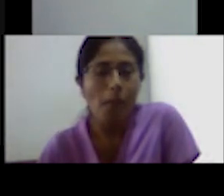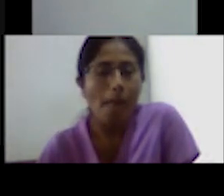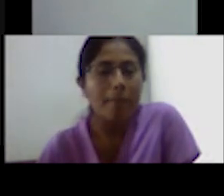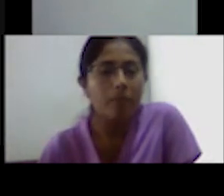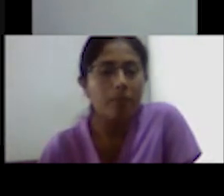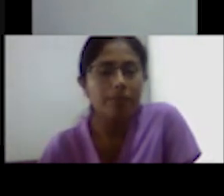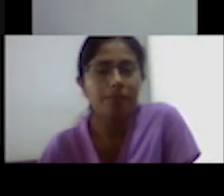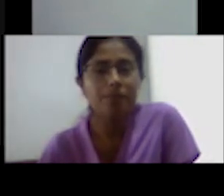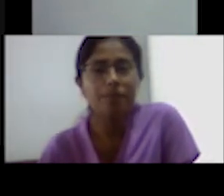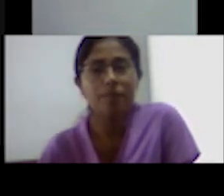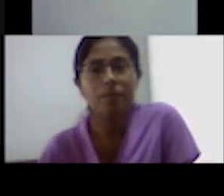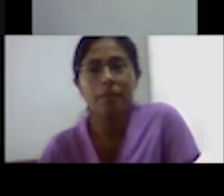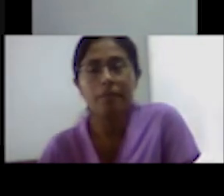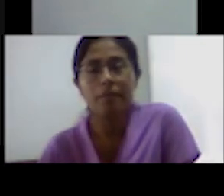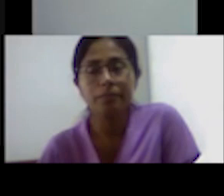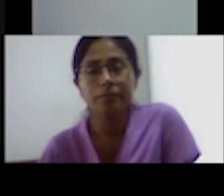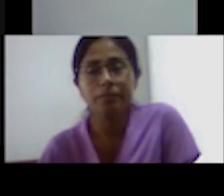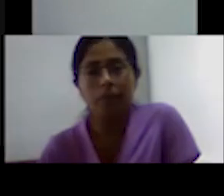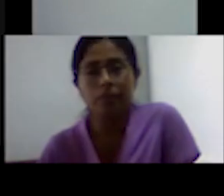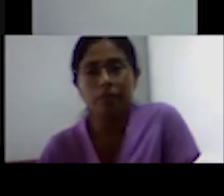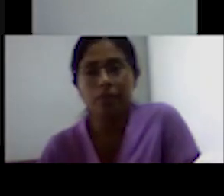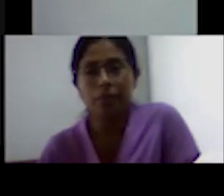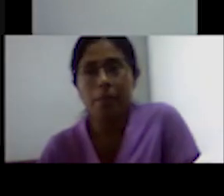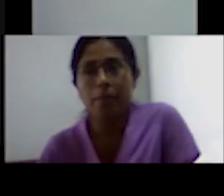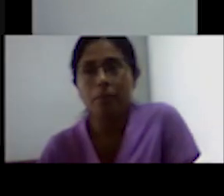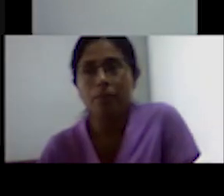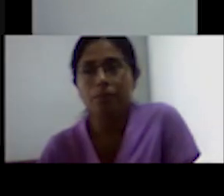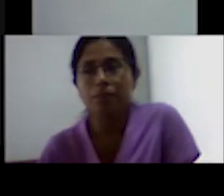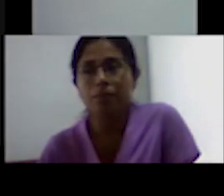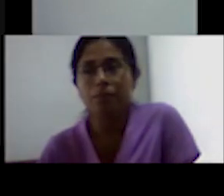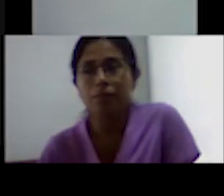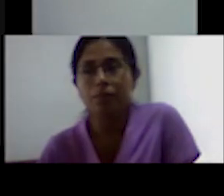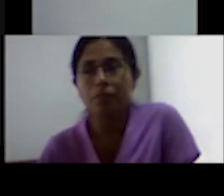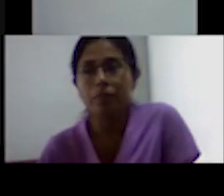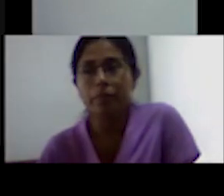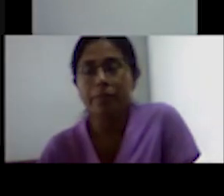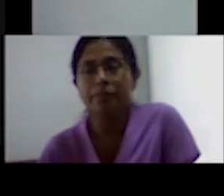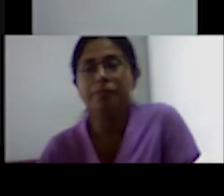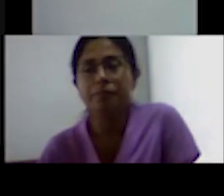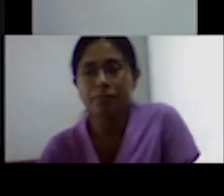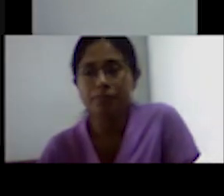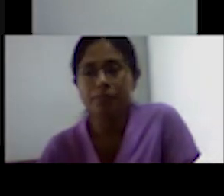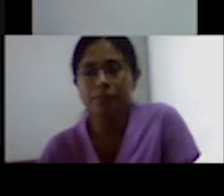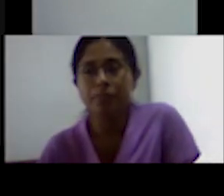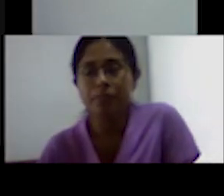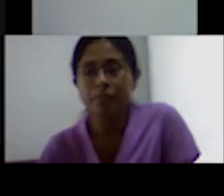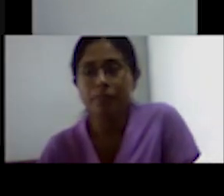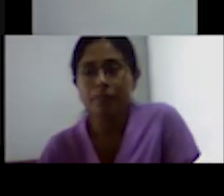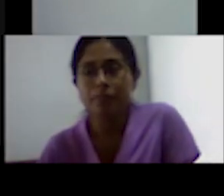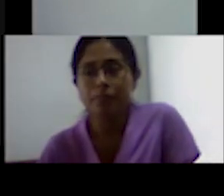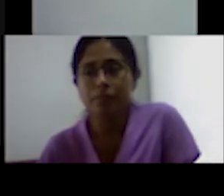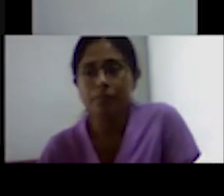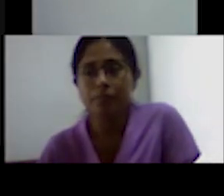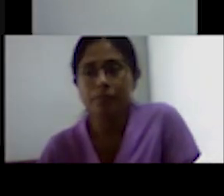a TIL-TEST solamente va a ser de ayuda en un 5%.